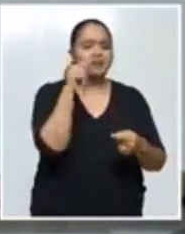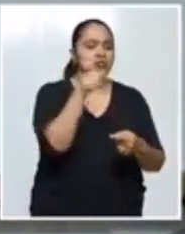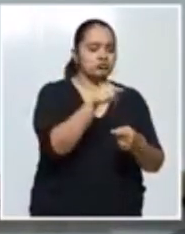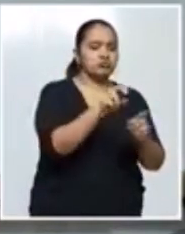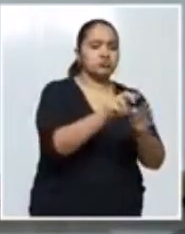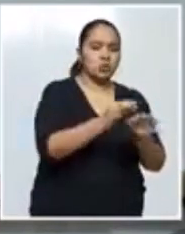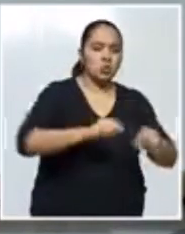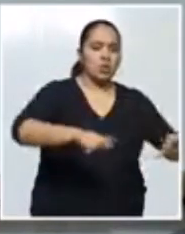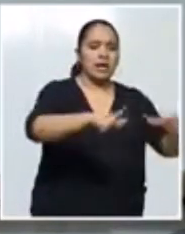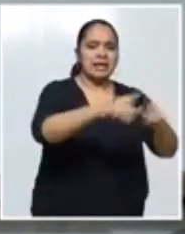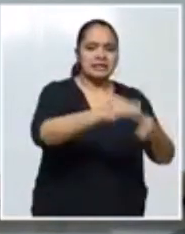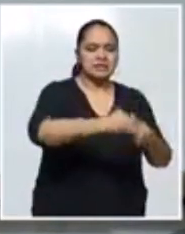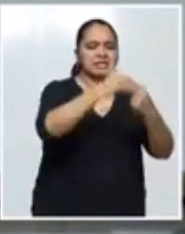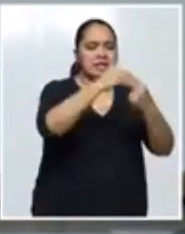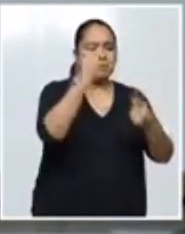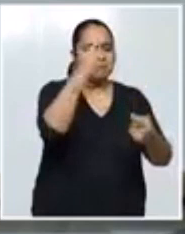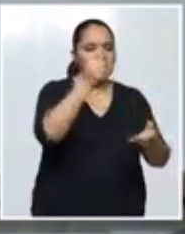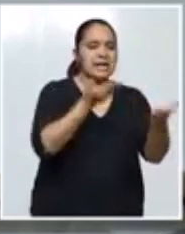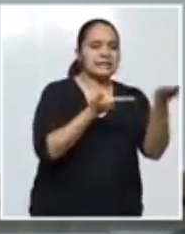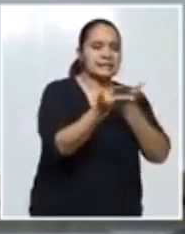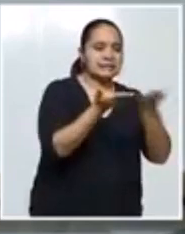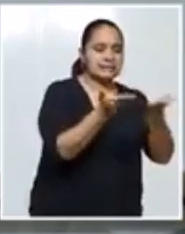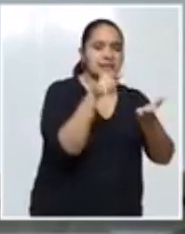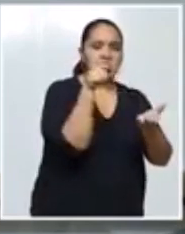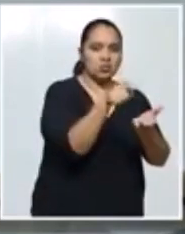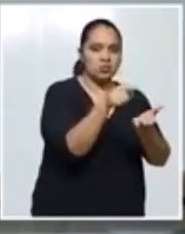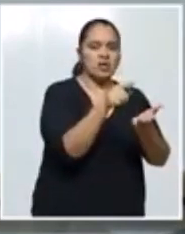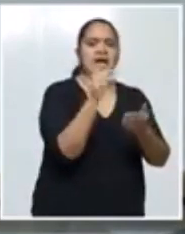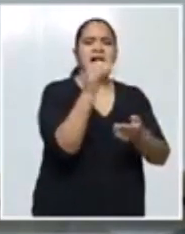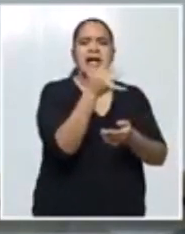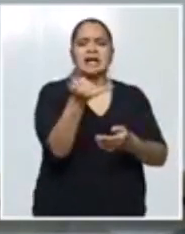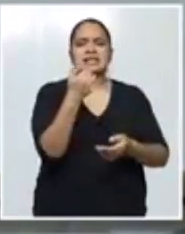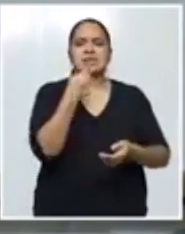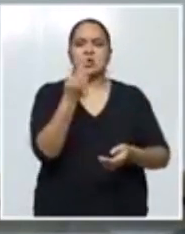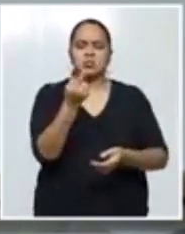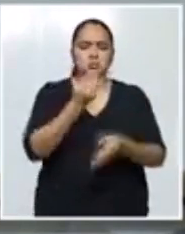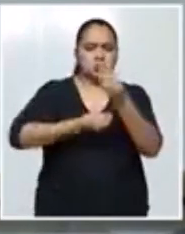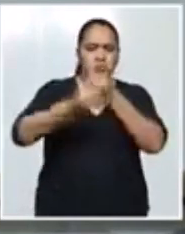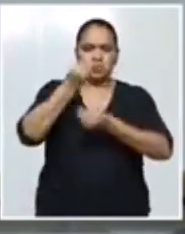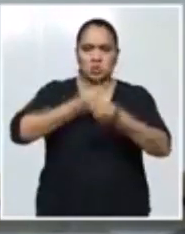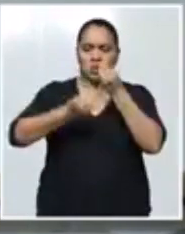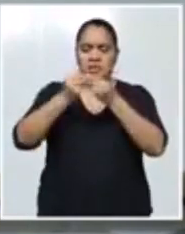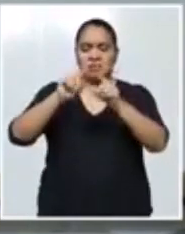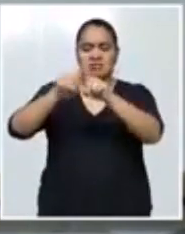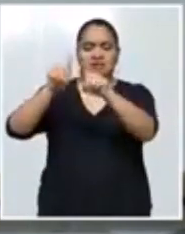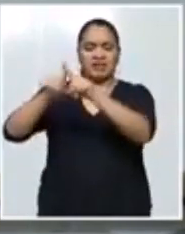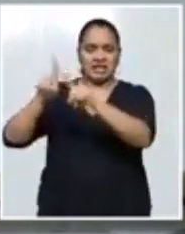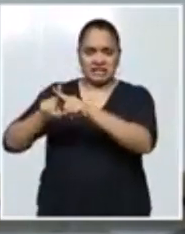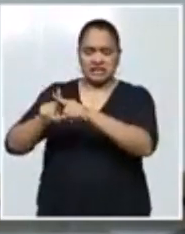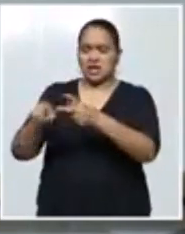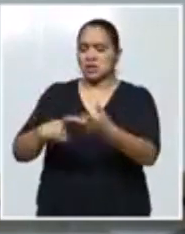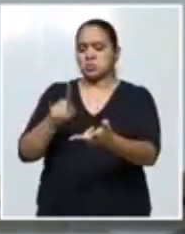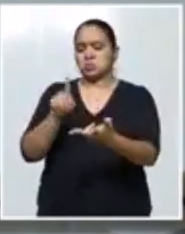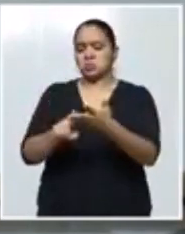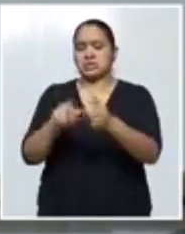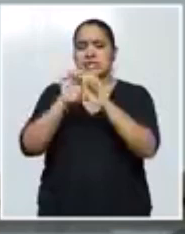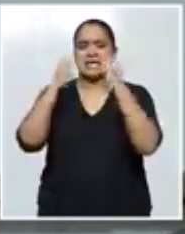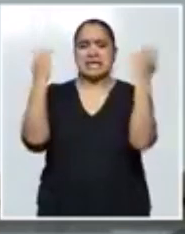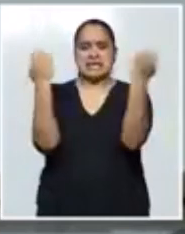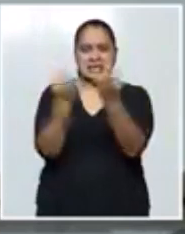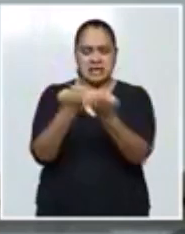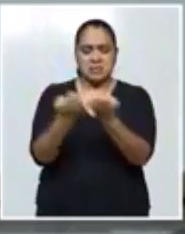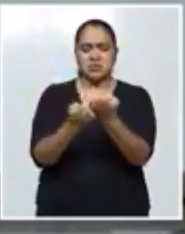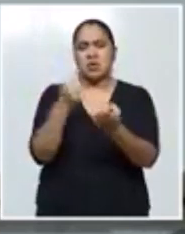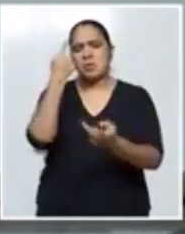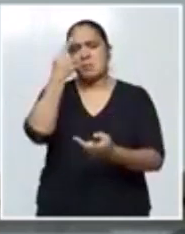como acciones de respuesta para el abastecimiento de insumos en la red hospitalaria y la facilitación